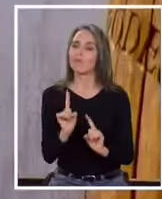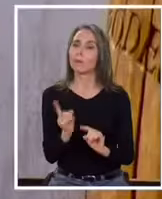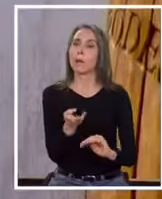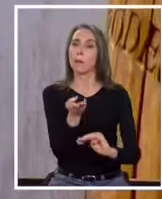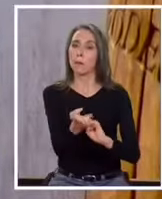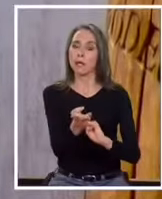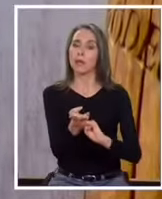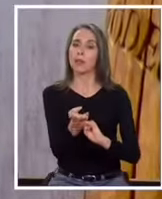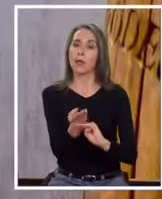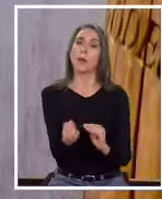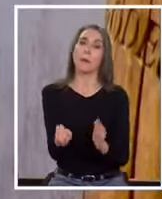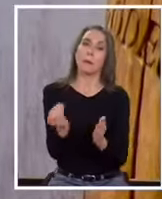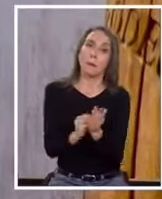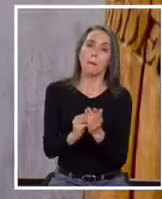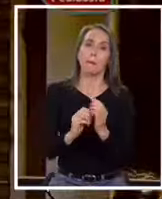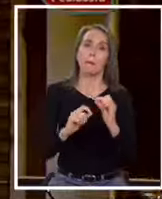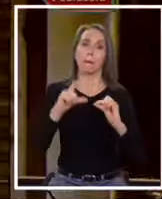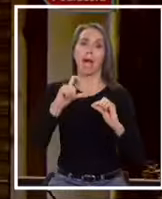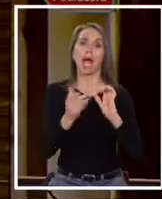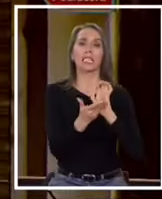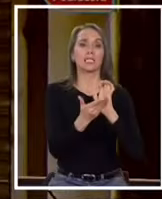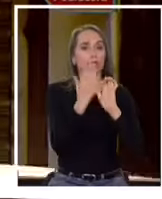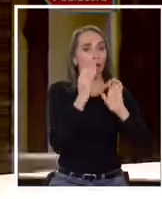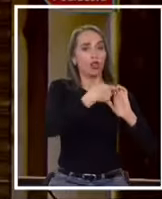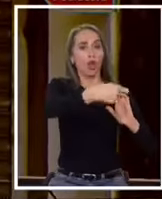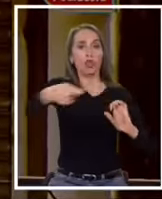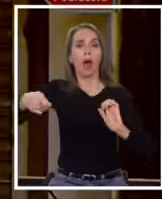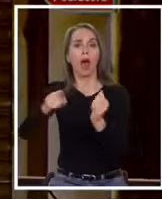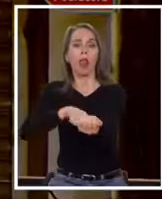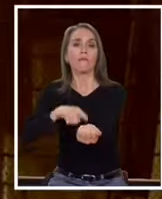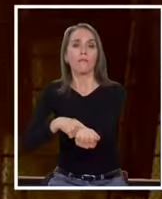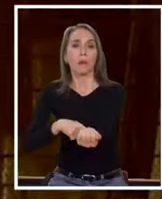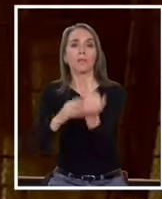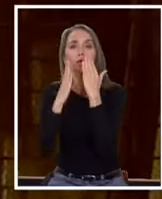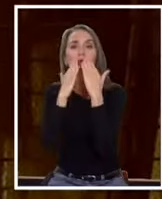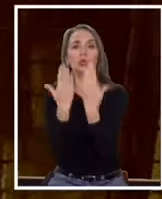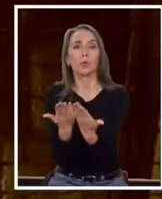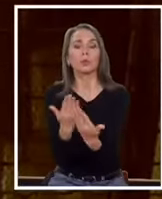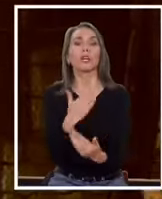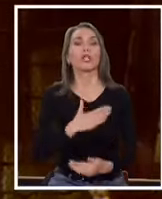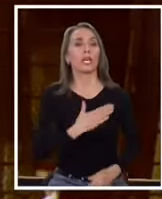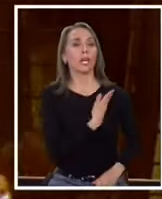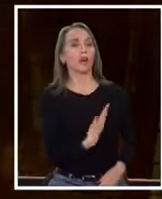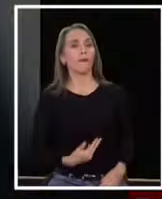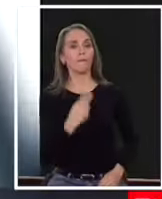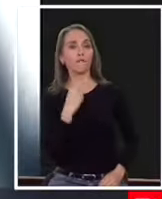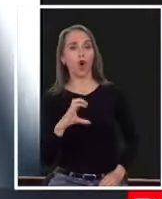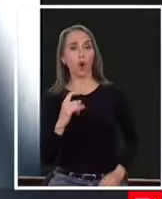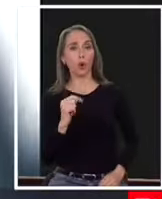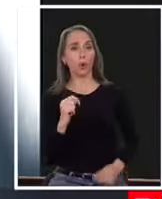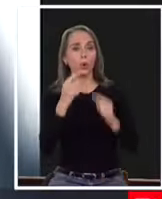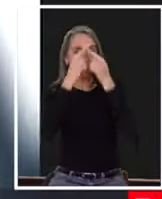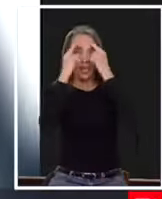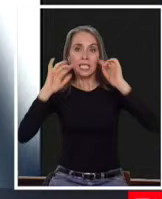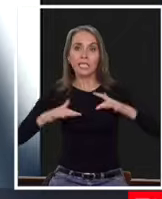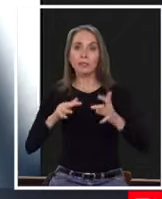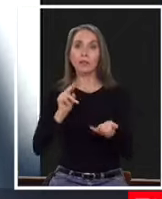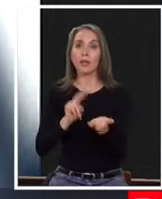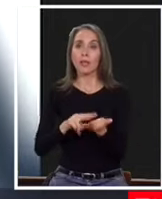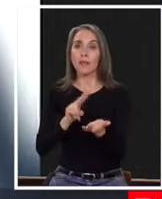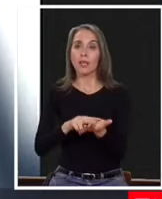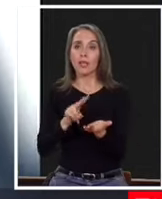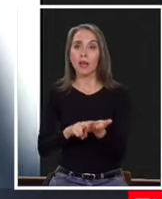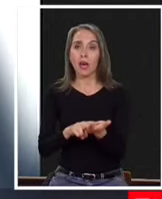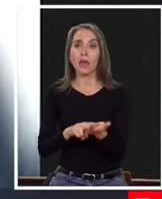pide fortalecer aún más los subsidios a las familias. Si el gobierno quiere hacer un real esfuerzo, lo que tiene que